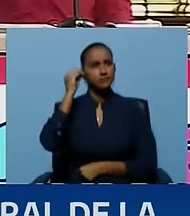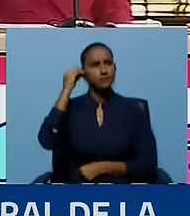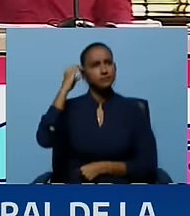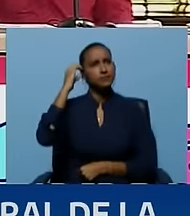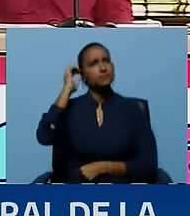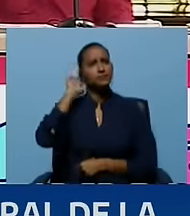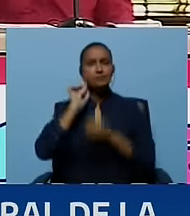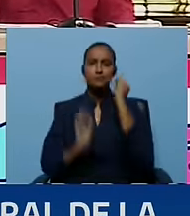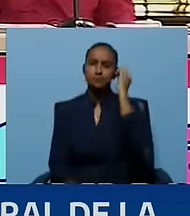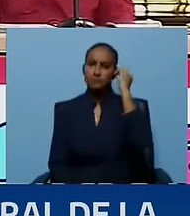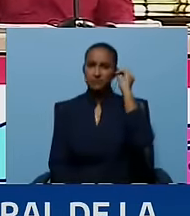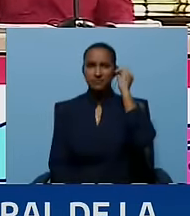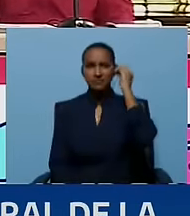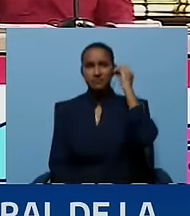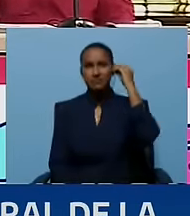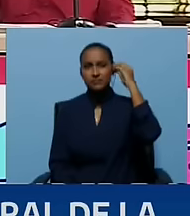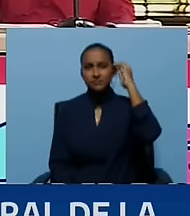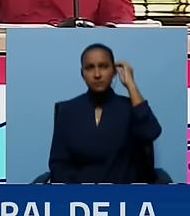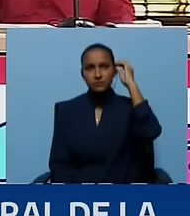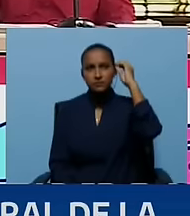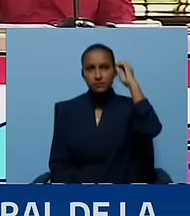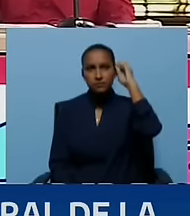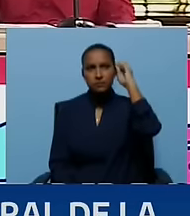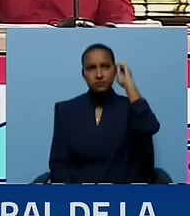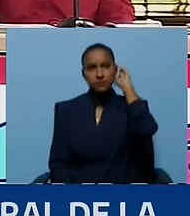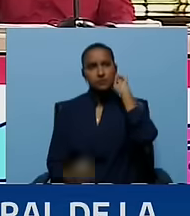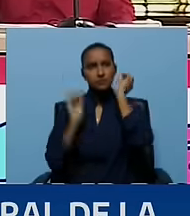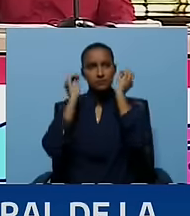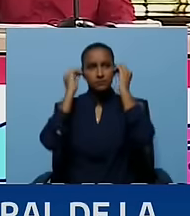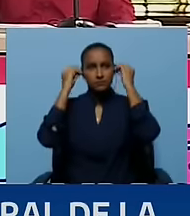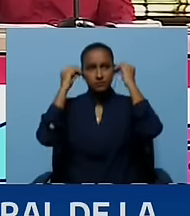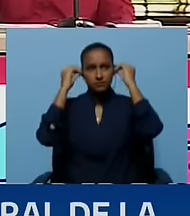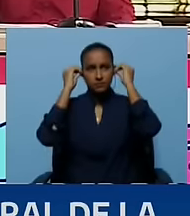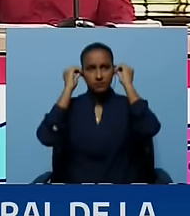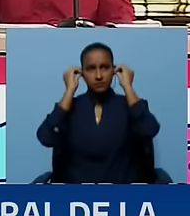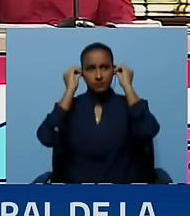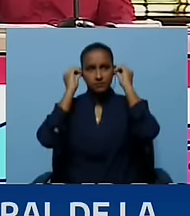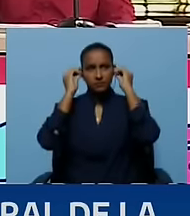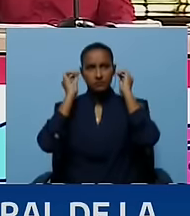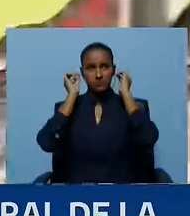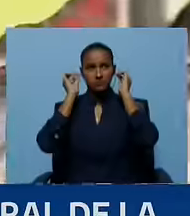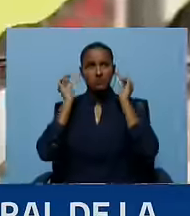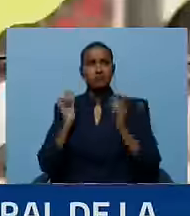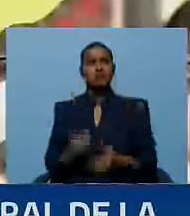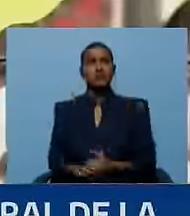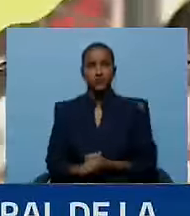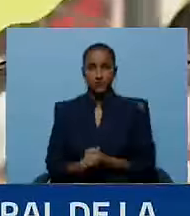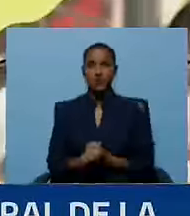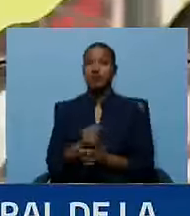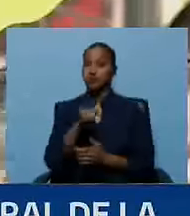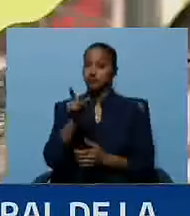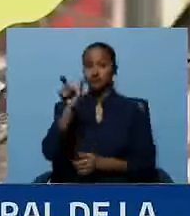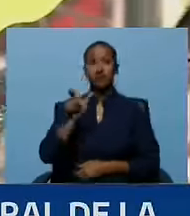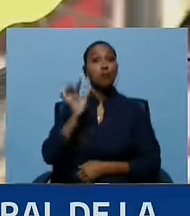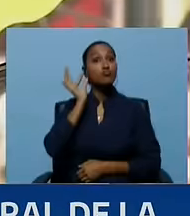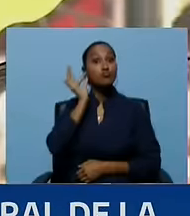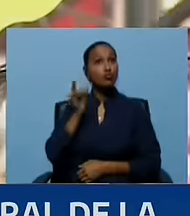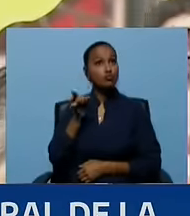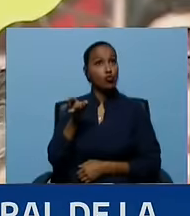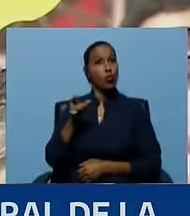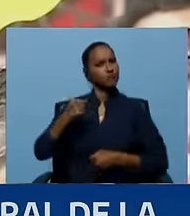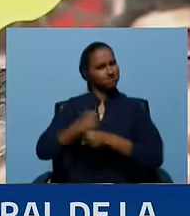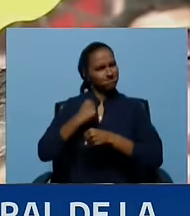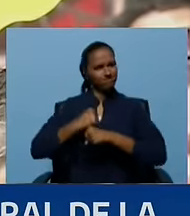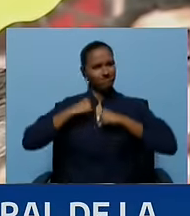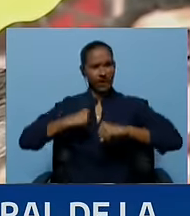con tus equipos, con tus cuadros, líderes y lideresas, te metas, Grecia, de frente.